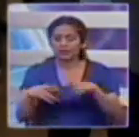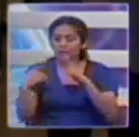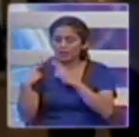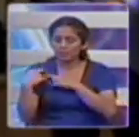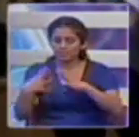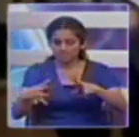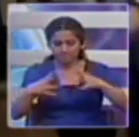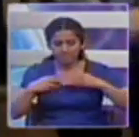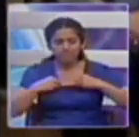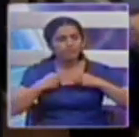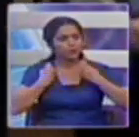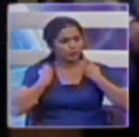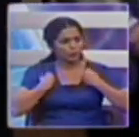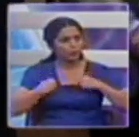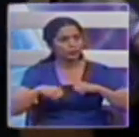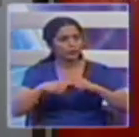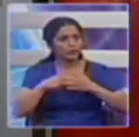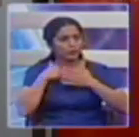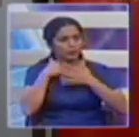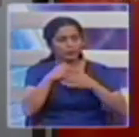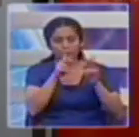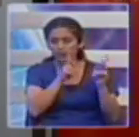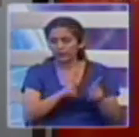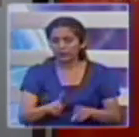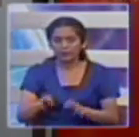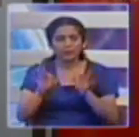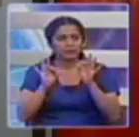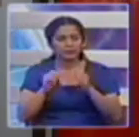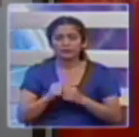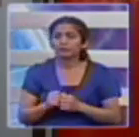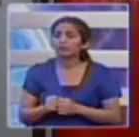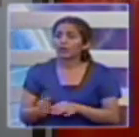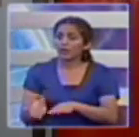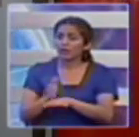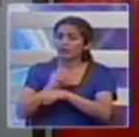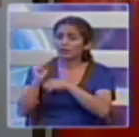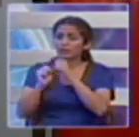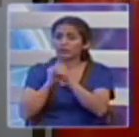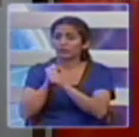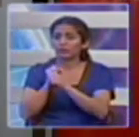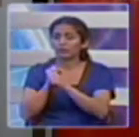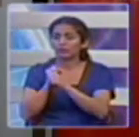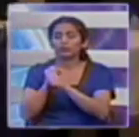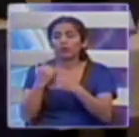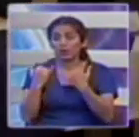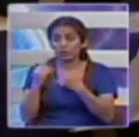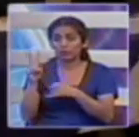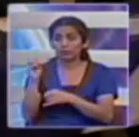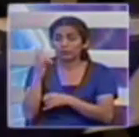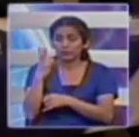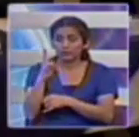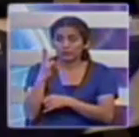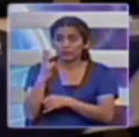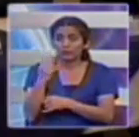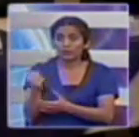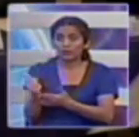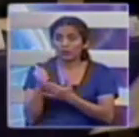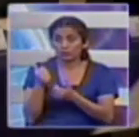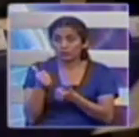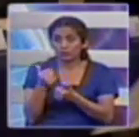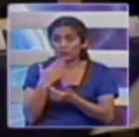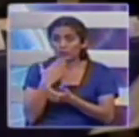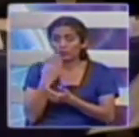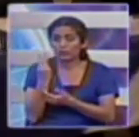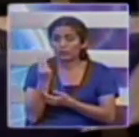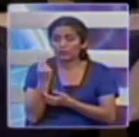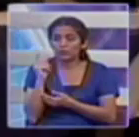comprometernos a que este plan se lo pueda ejecutar de la mejor manera. Plan que adicionalmente en el año 2017 prevé una inversión importante en recursos. Totalmente de acuerdo.